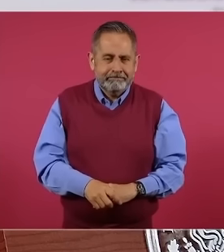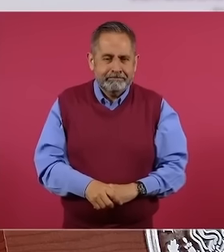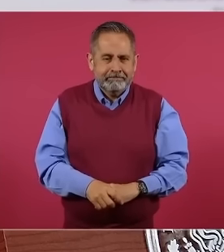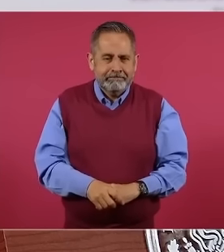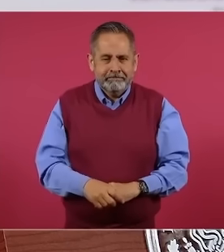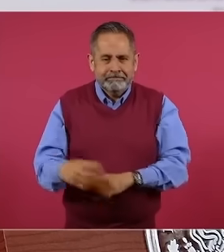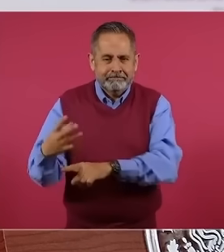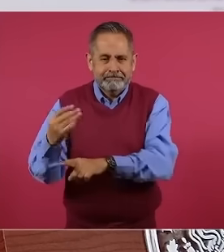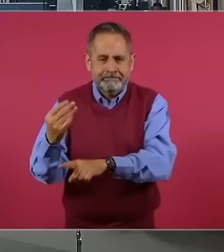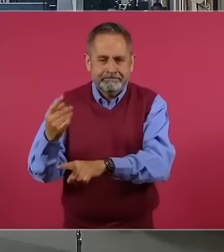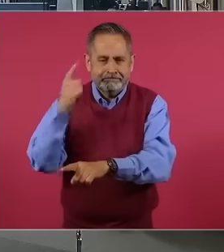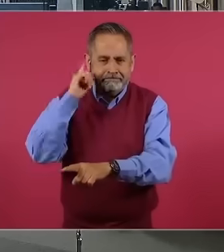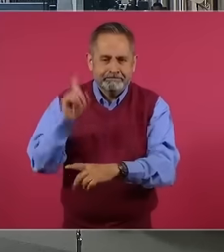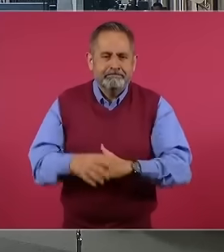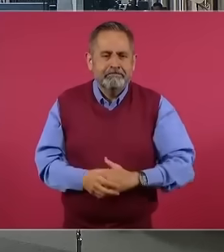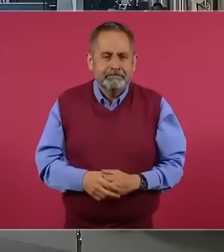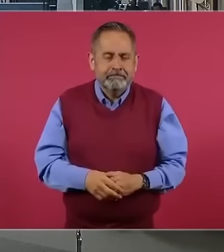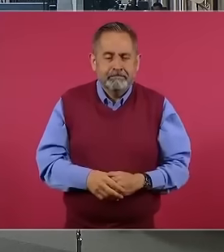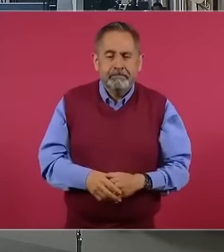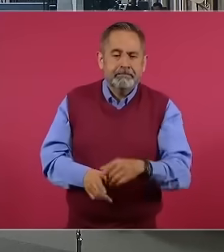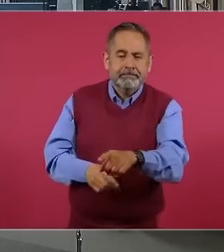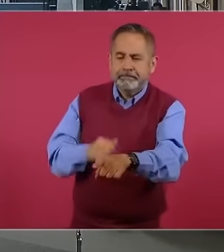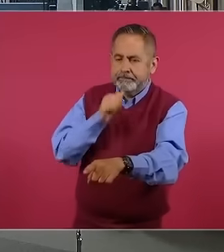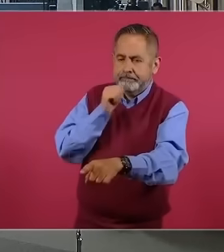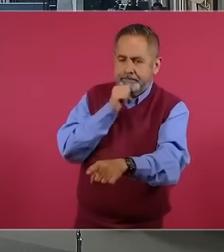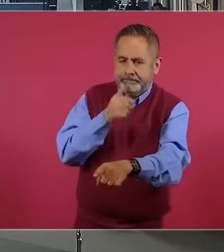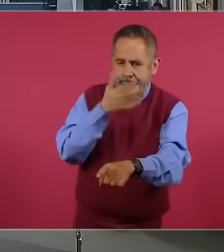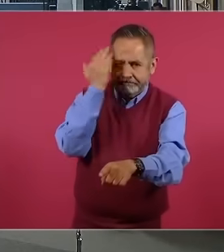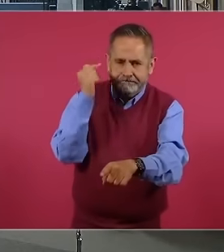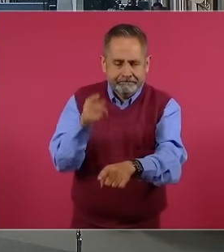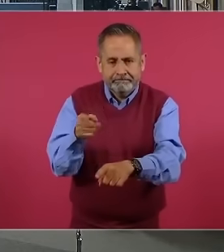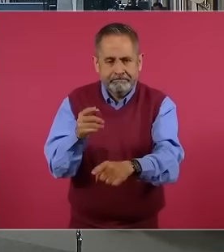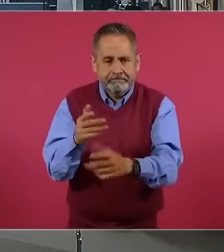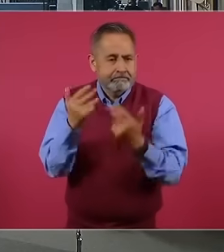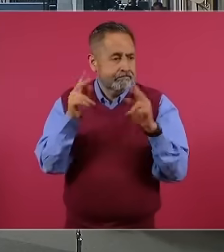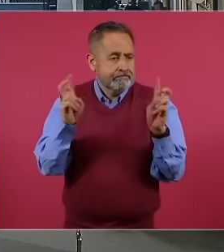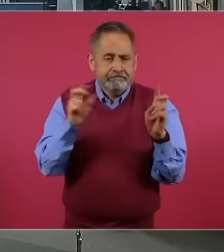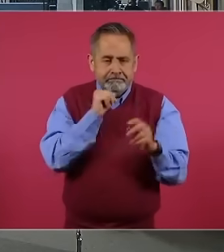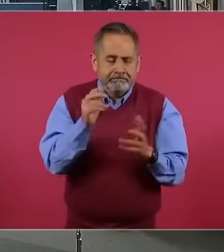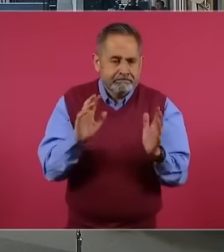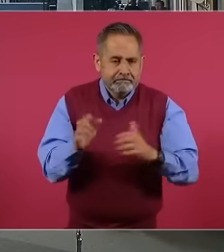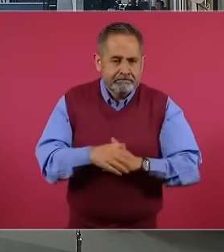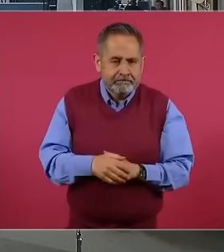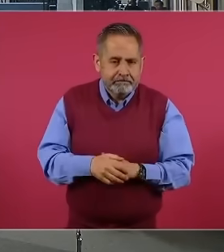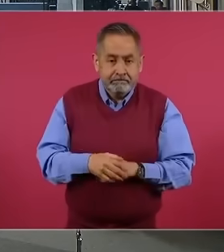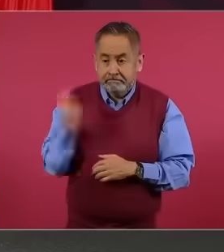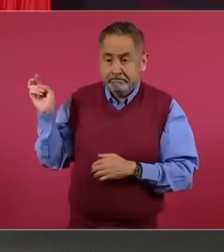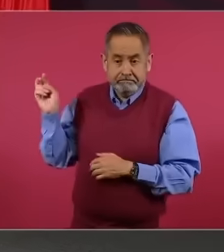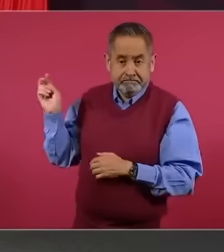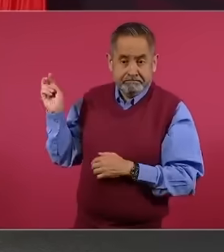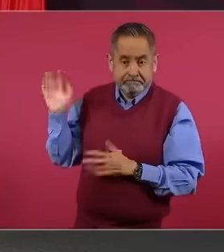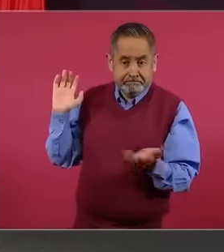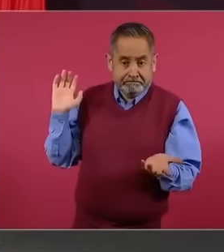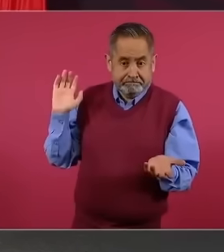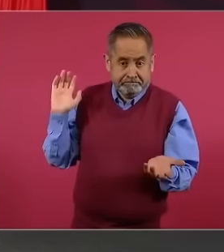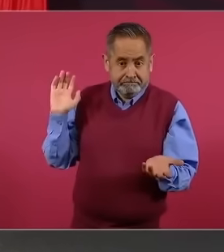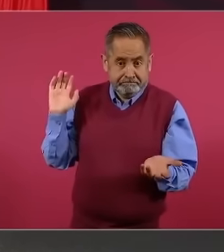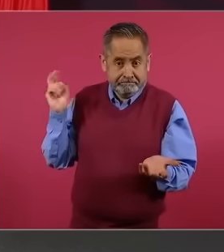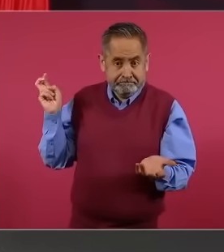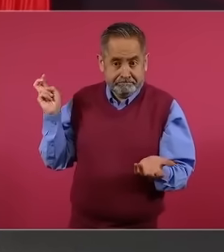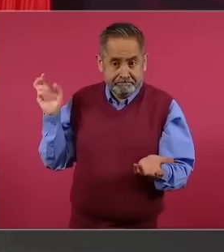¿Los va a recibir o ya no? Todavía no sabemos porque no hay tema ahorita, nada más este.